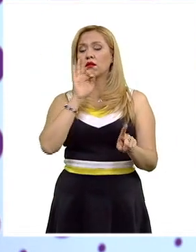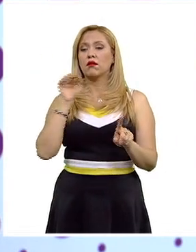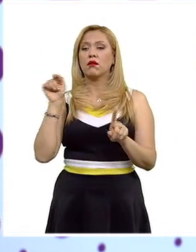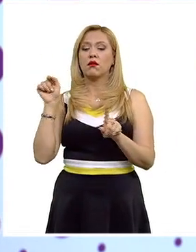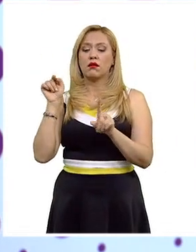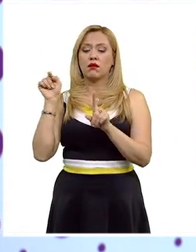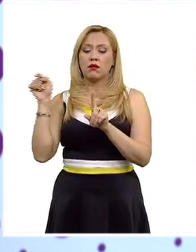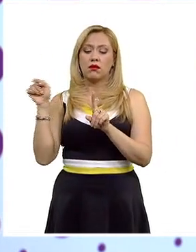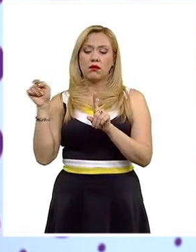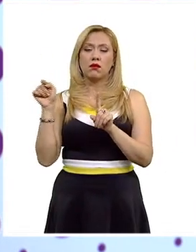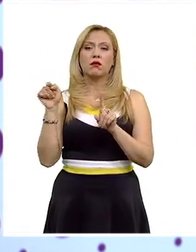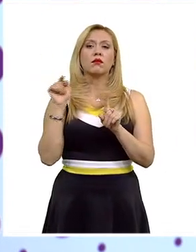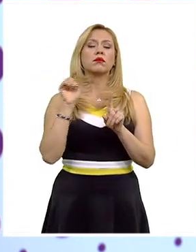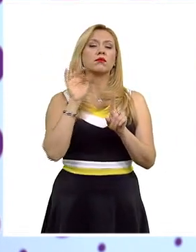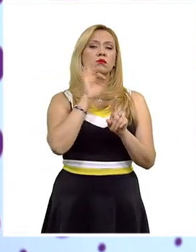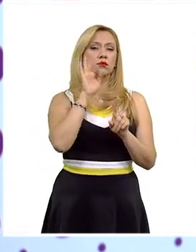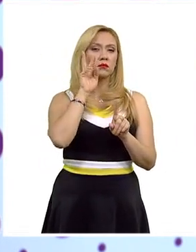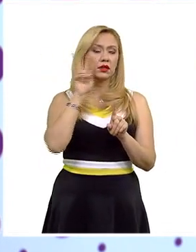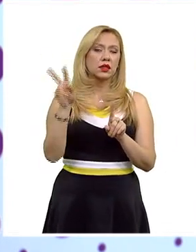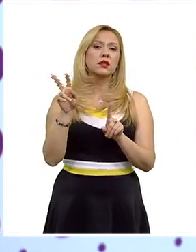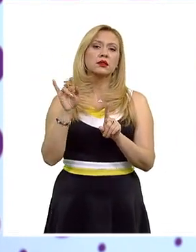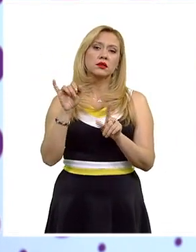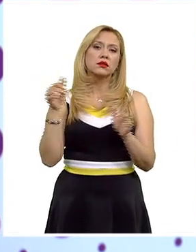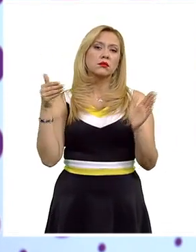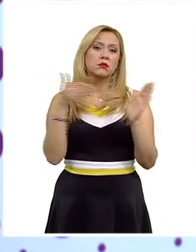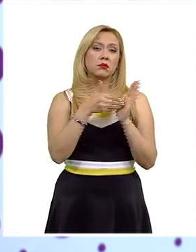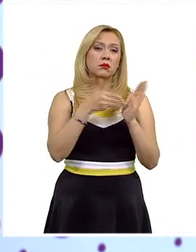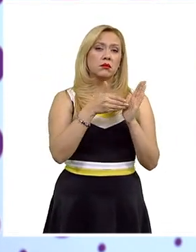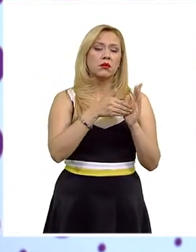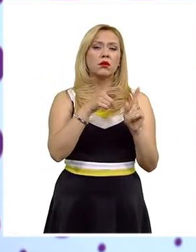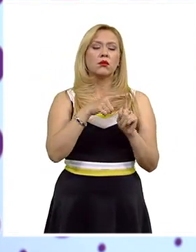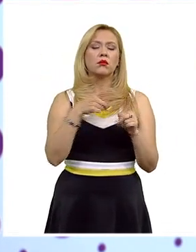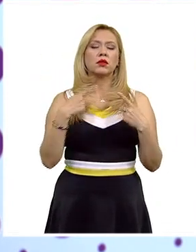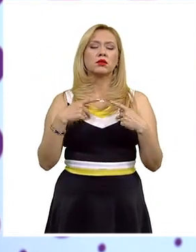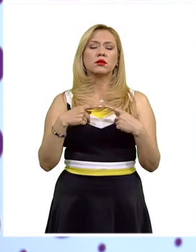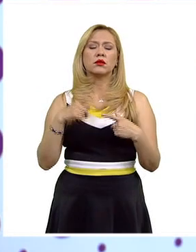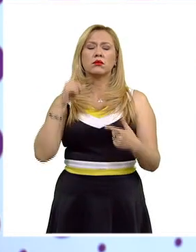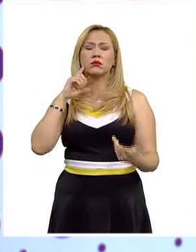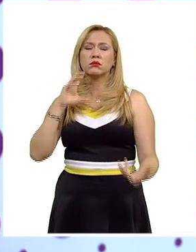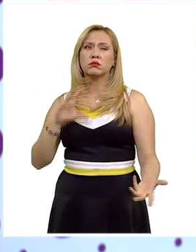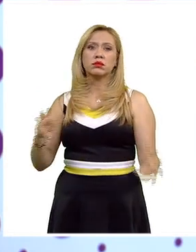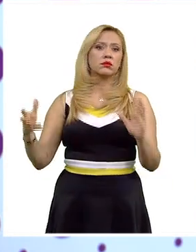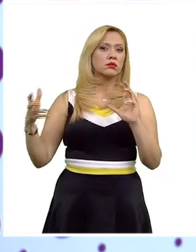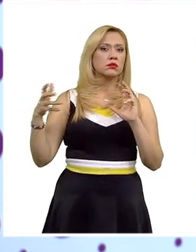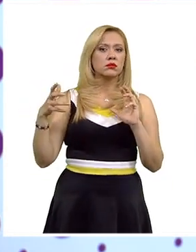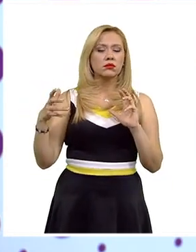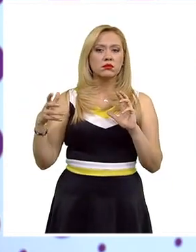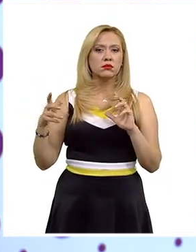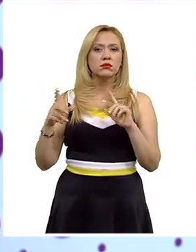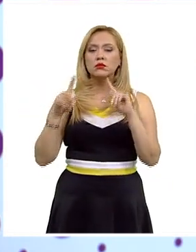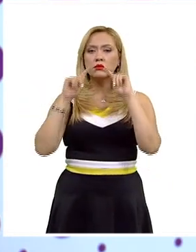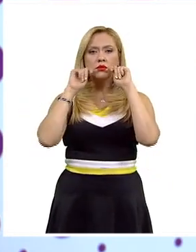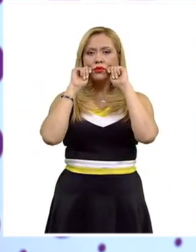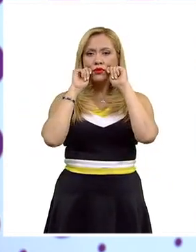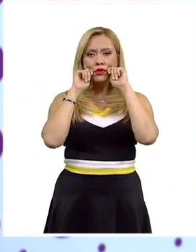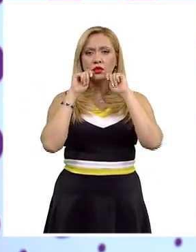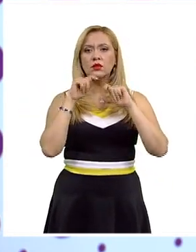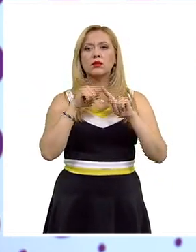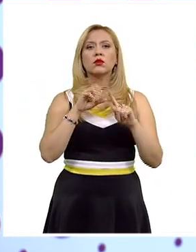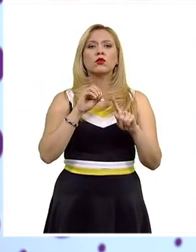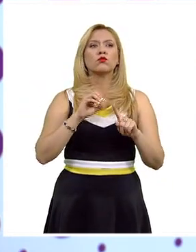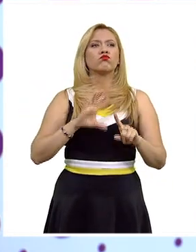puede razonablemente considerarse como acoso sexual, independientemente de que la víctima haya tenido una respuesta